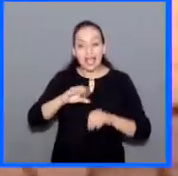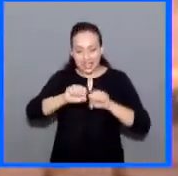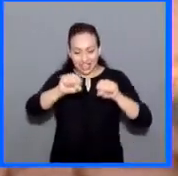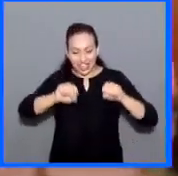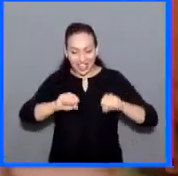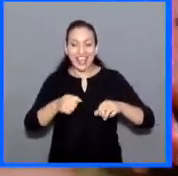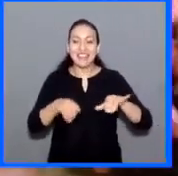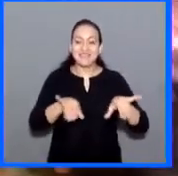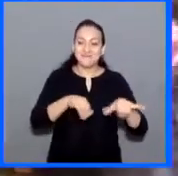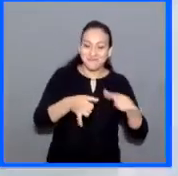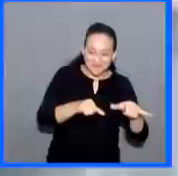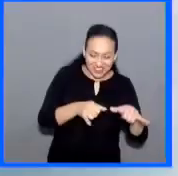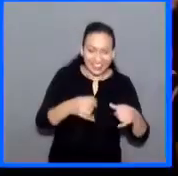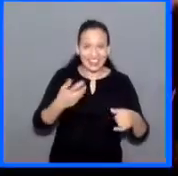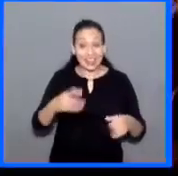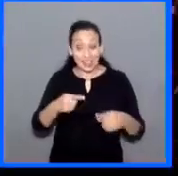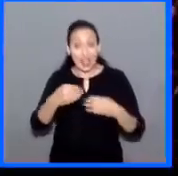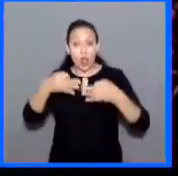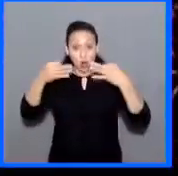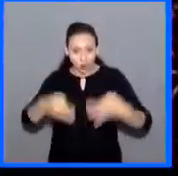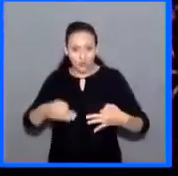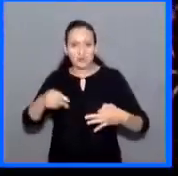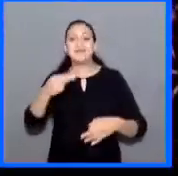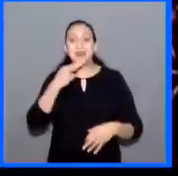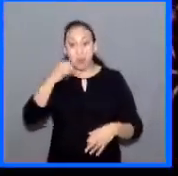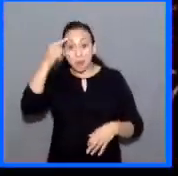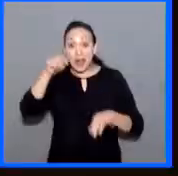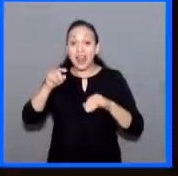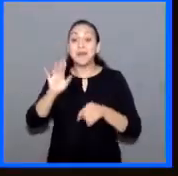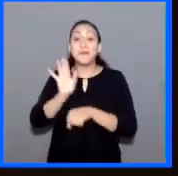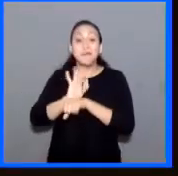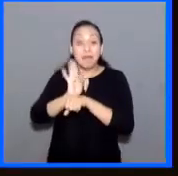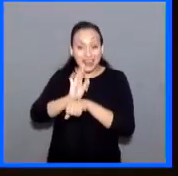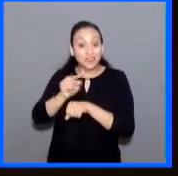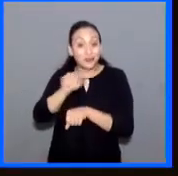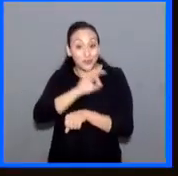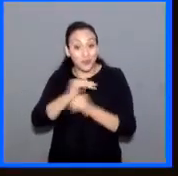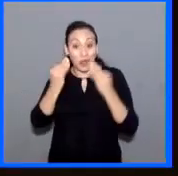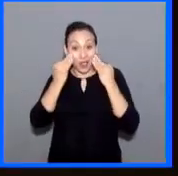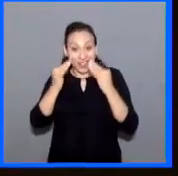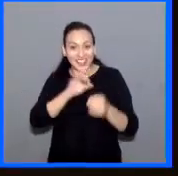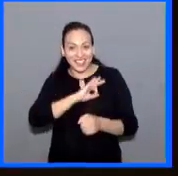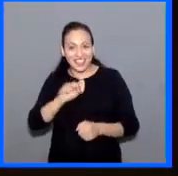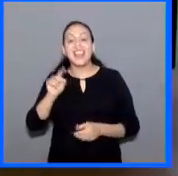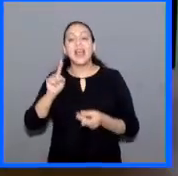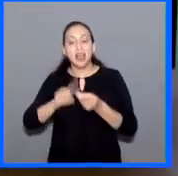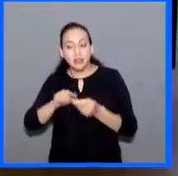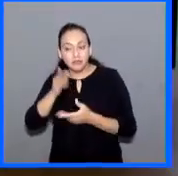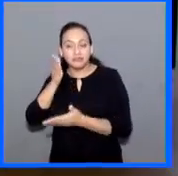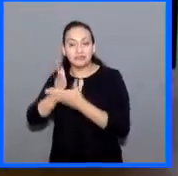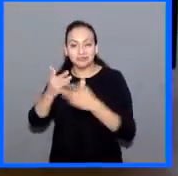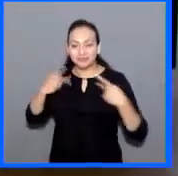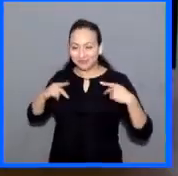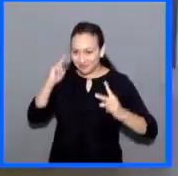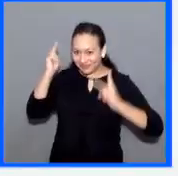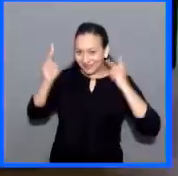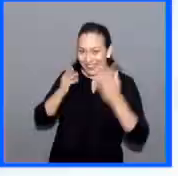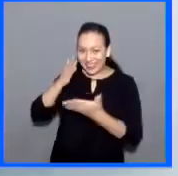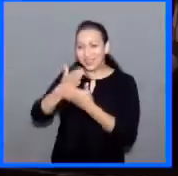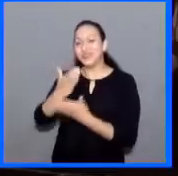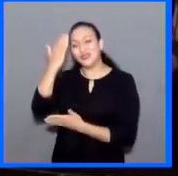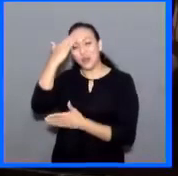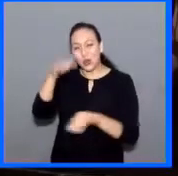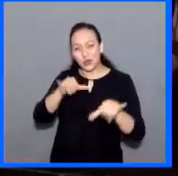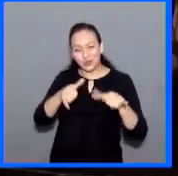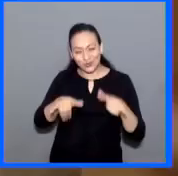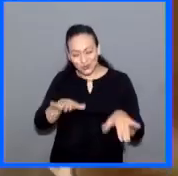marionetas originales que se utilizaron para la producción de la película, donde las y los visitantes podrán conocer los detalles y